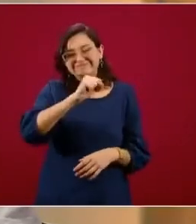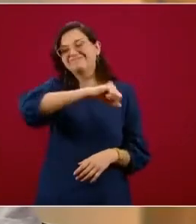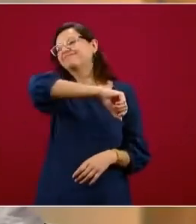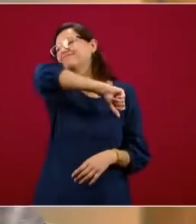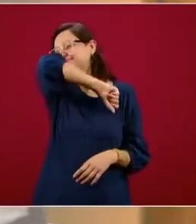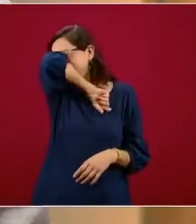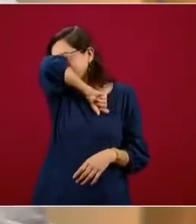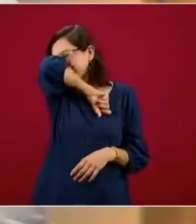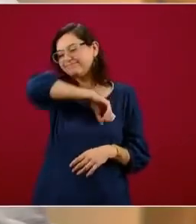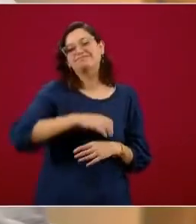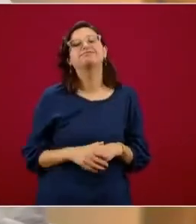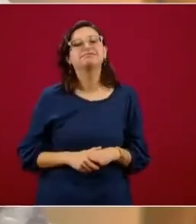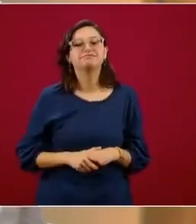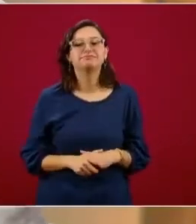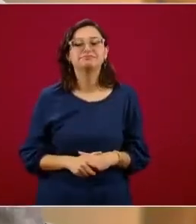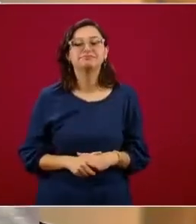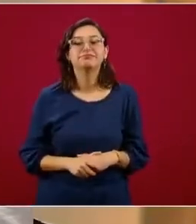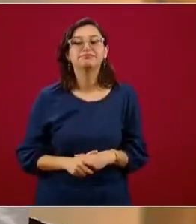taparse con el codo.